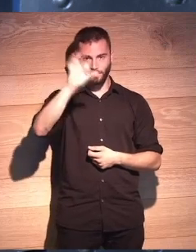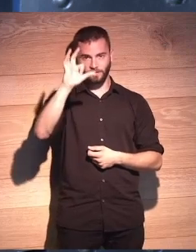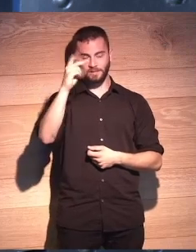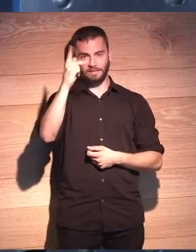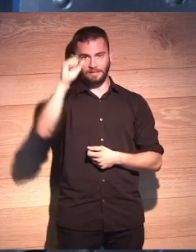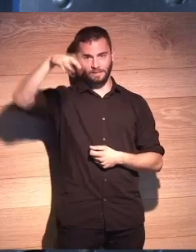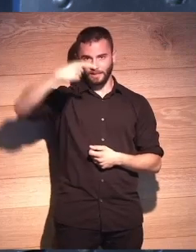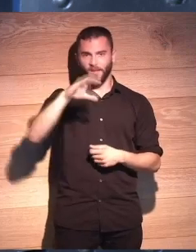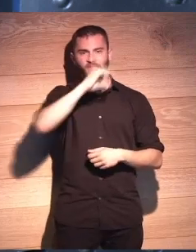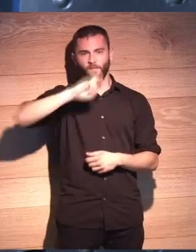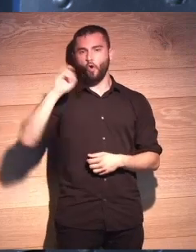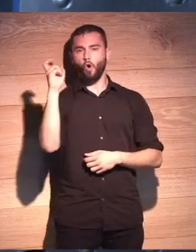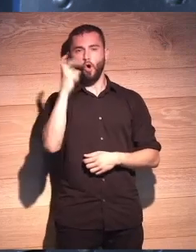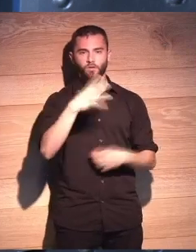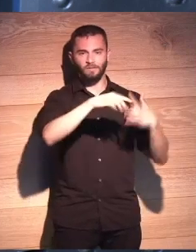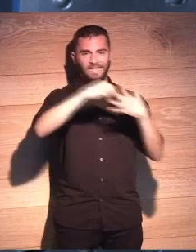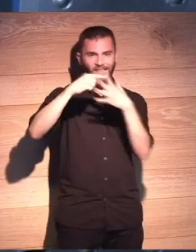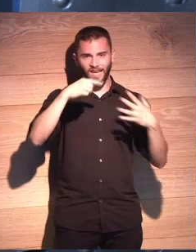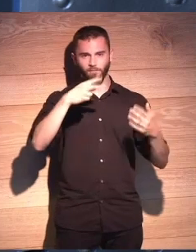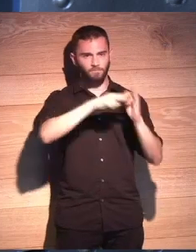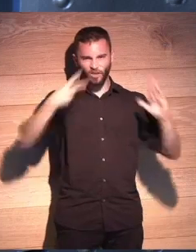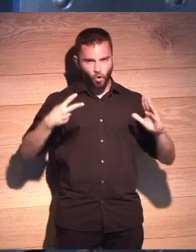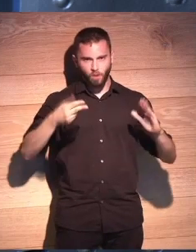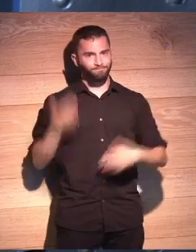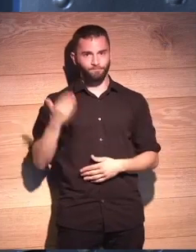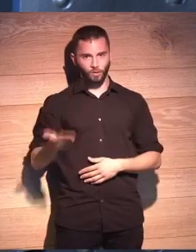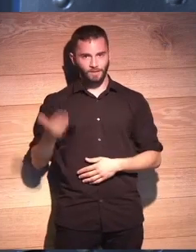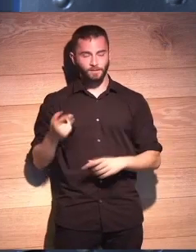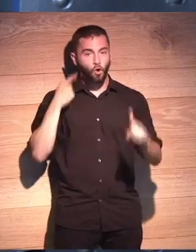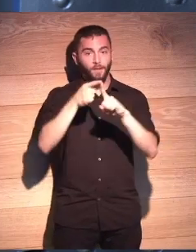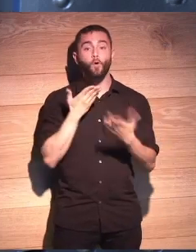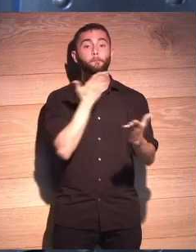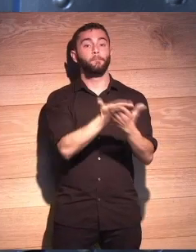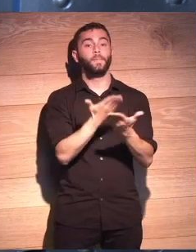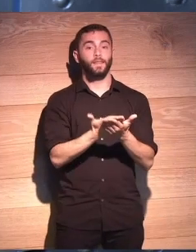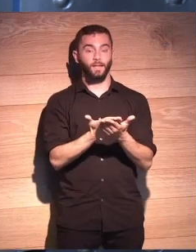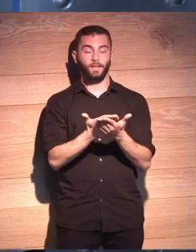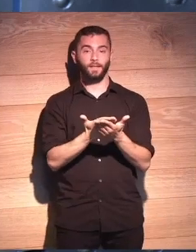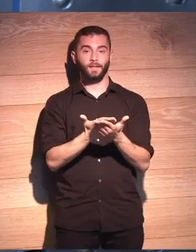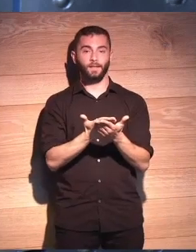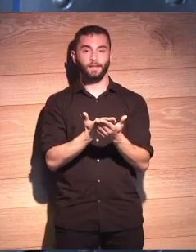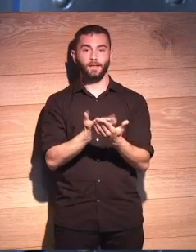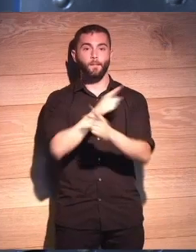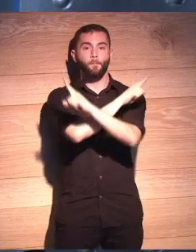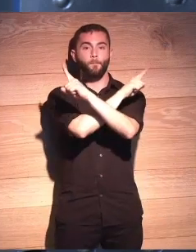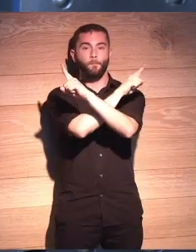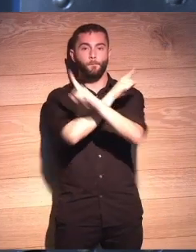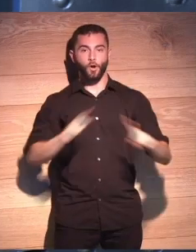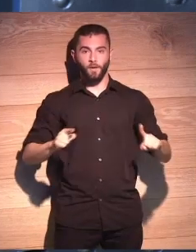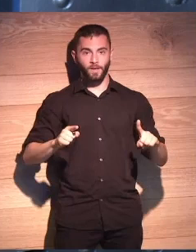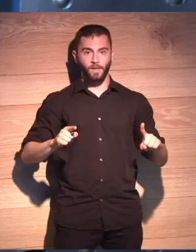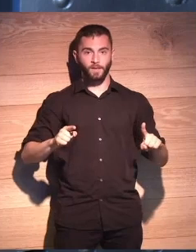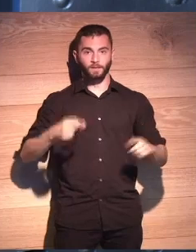científicos y además líderes tecnológicos de primera línea para pedir que se prohíban las